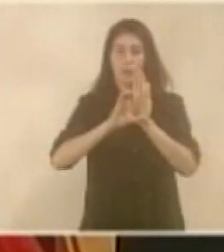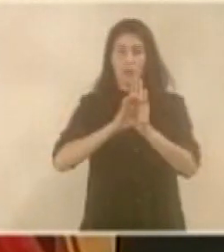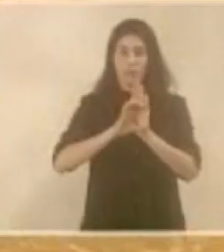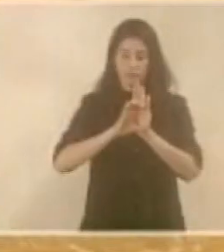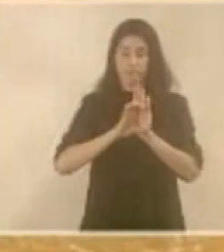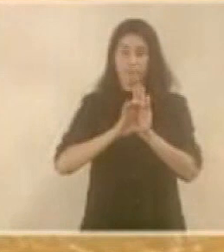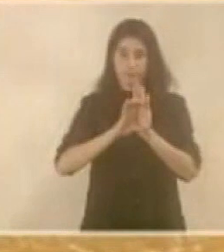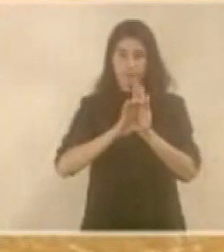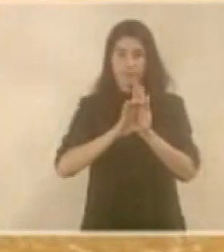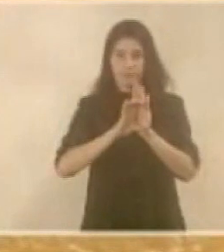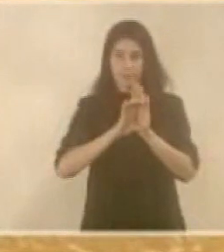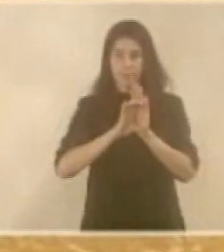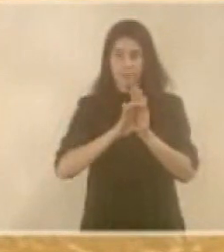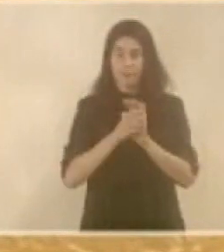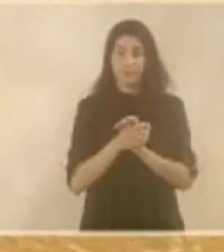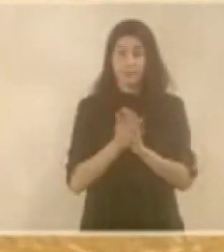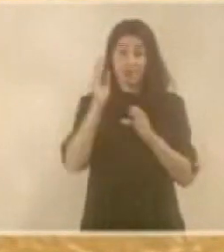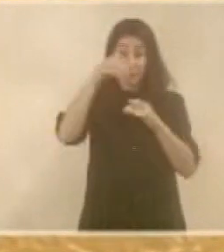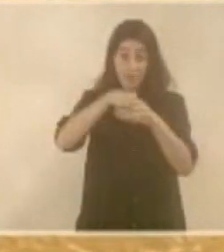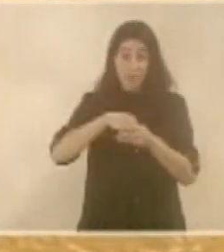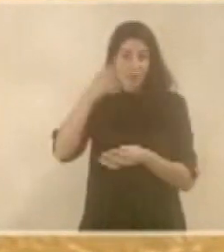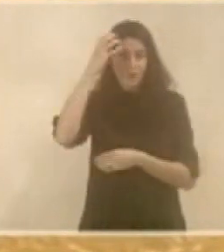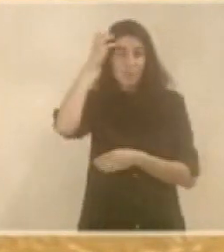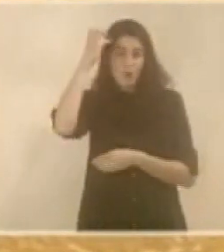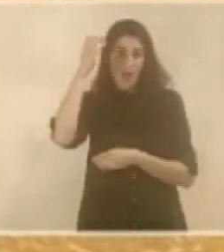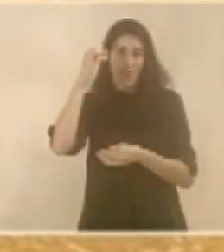pueblo, con la monarquía parlamentaria, donde